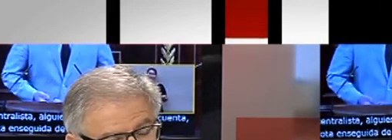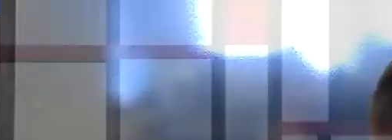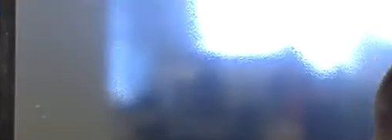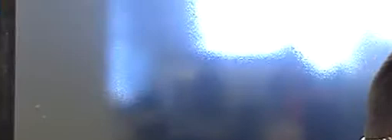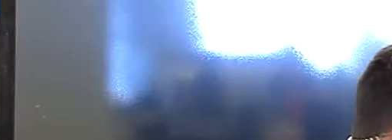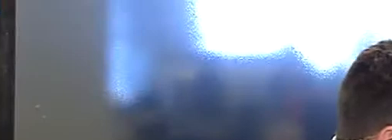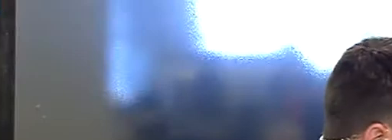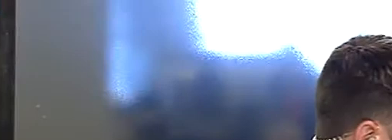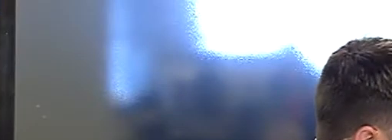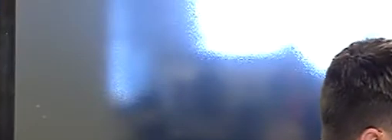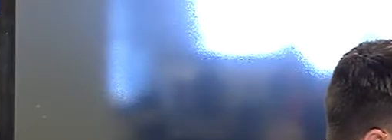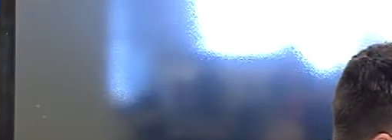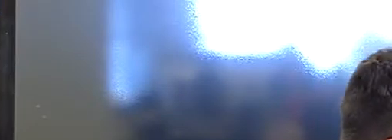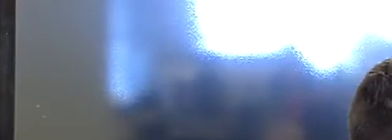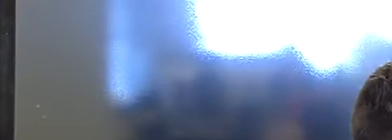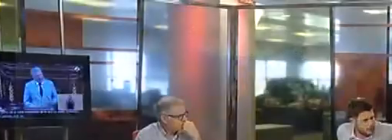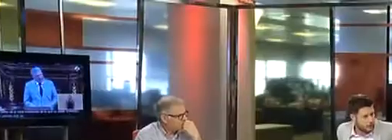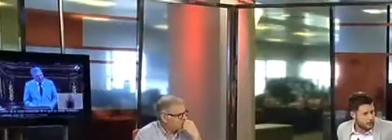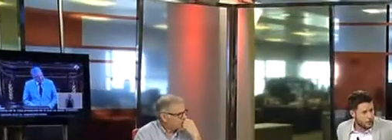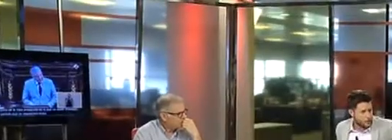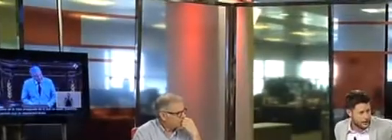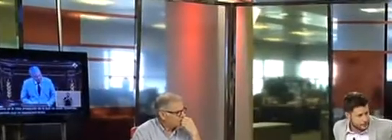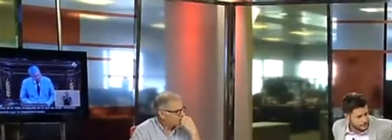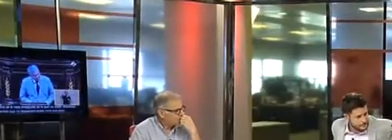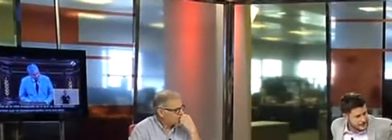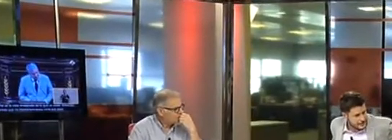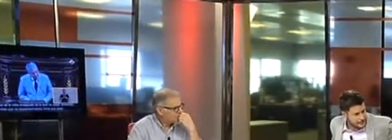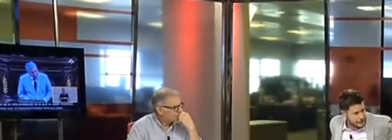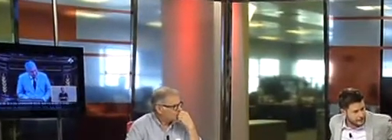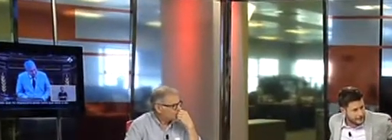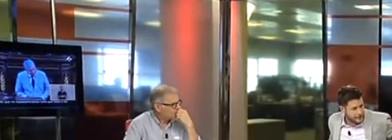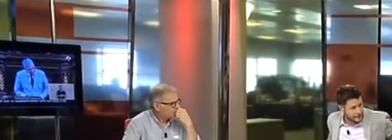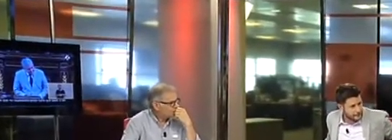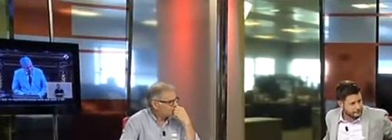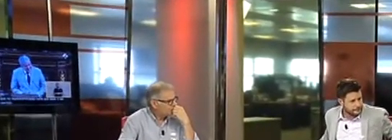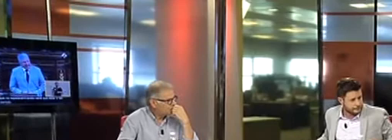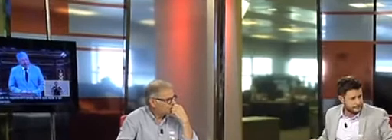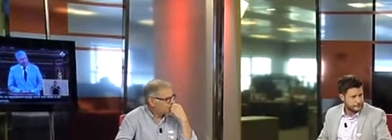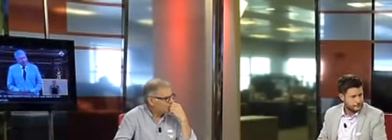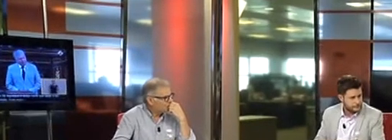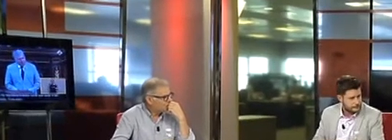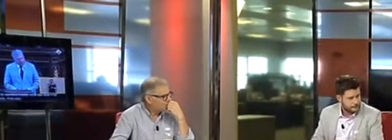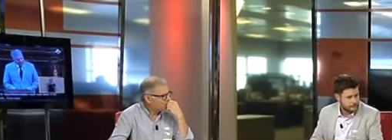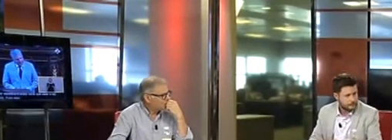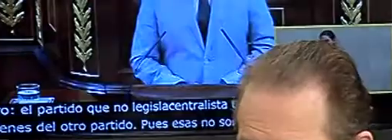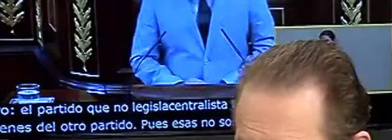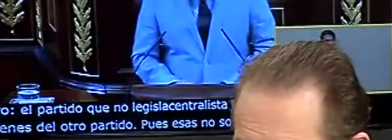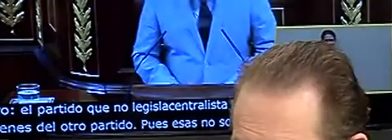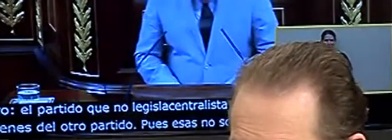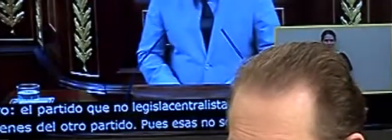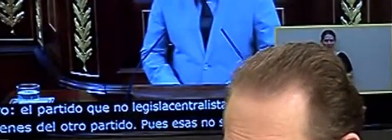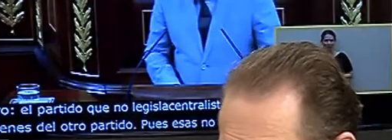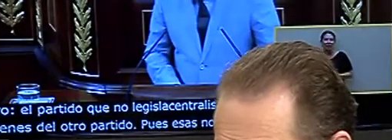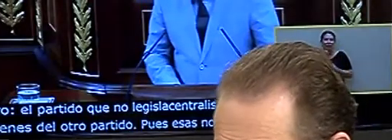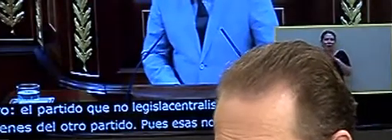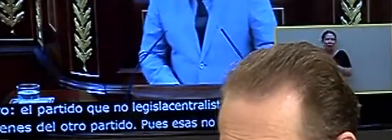hago roberto no sé si la misma impresión sobre lo que ha ido ocurriendo desde primera hora de la mañana yo he visto sólo la parte del debate hasta